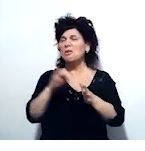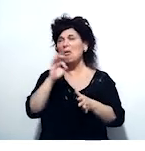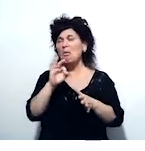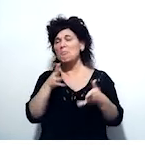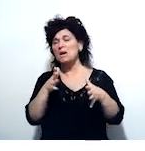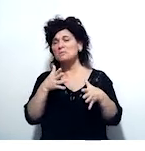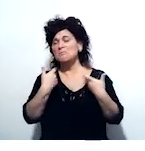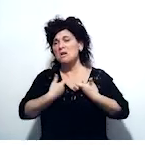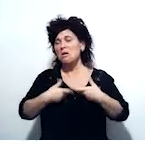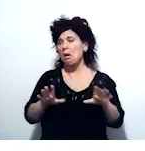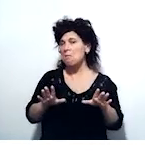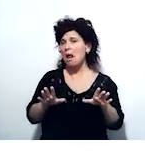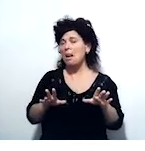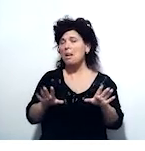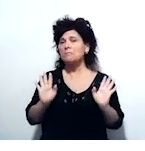normal, confirmar